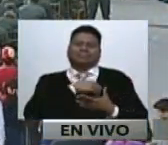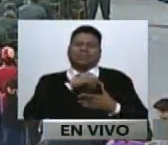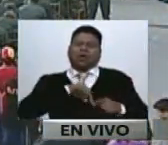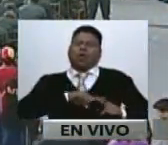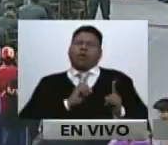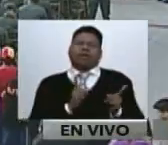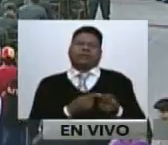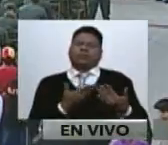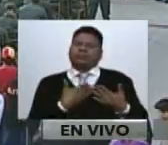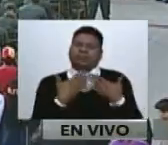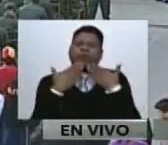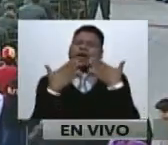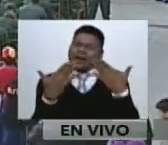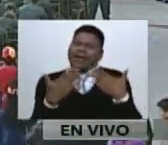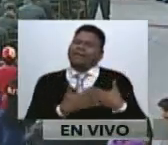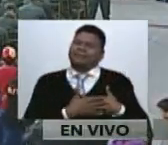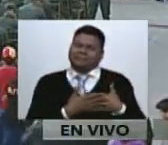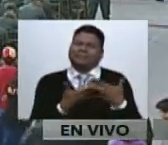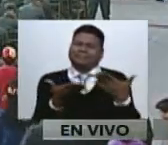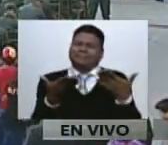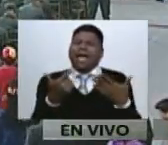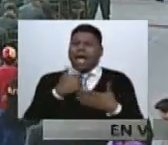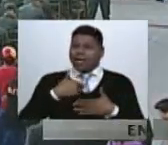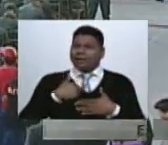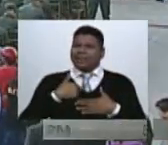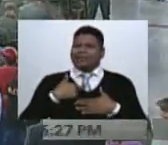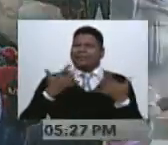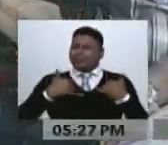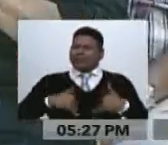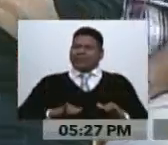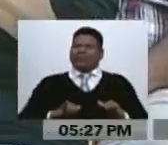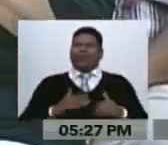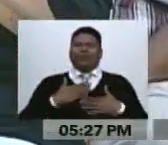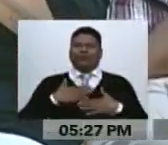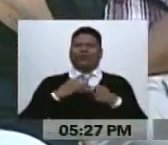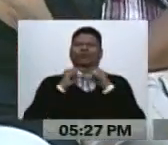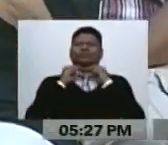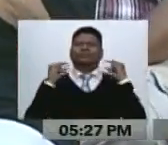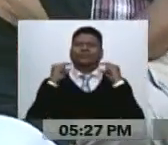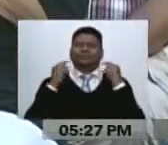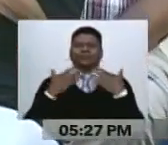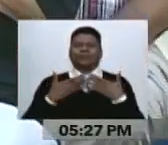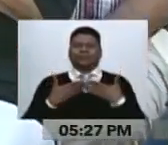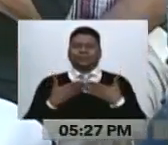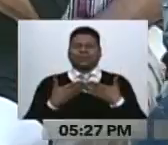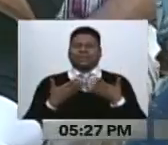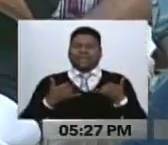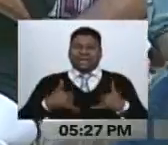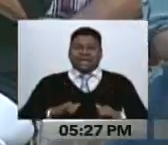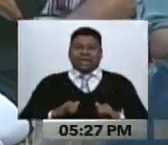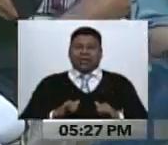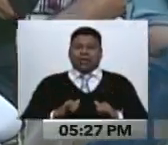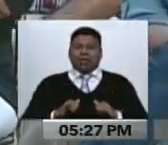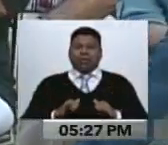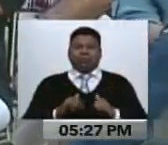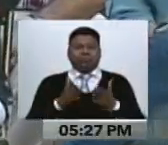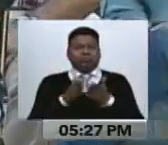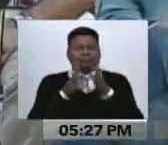y decirle que aquí está un hijo a sus pies,